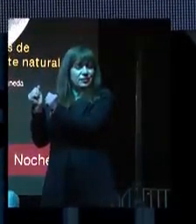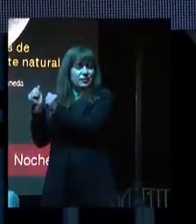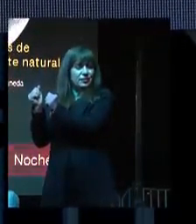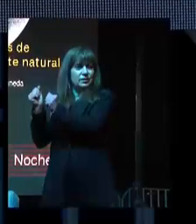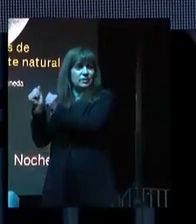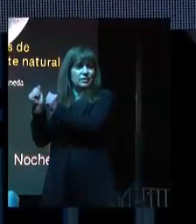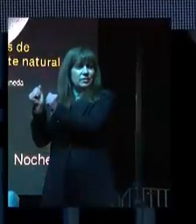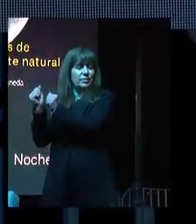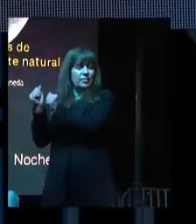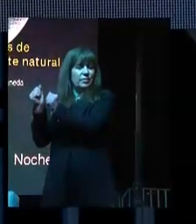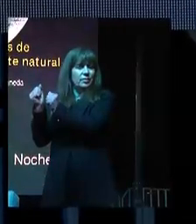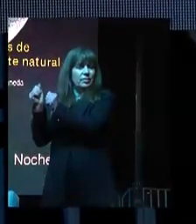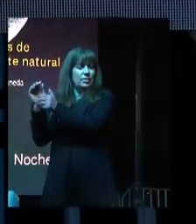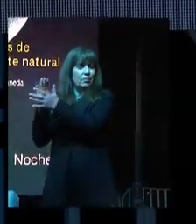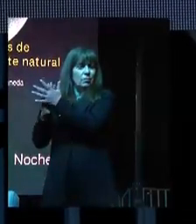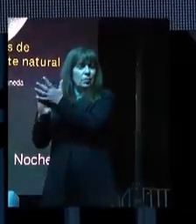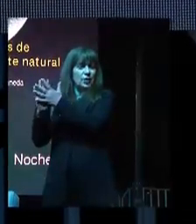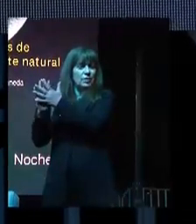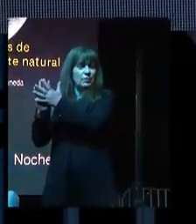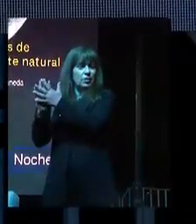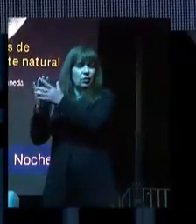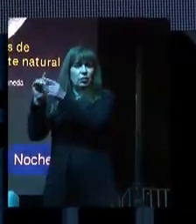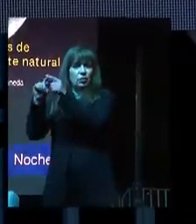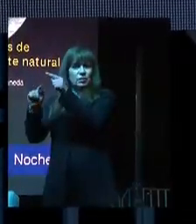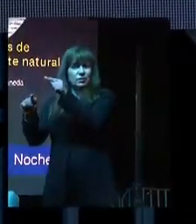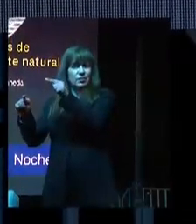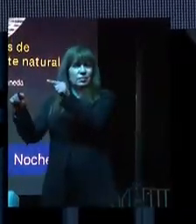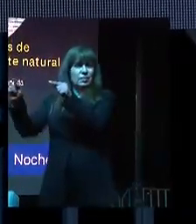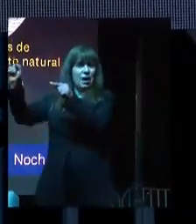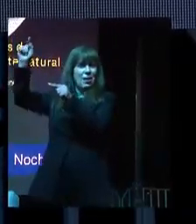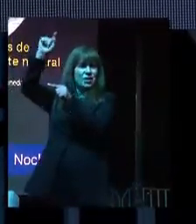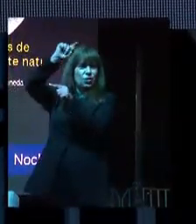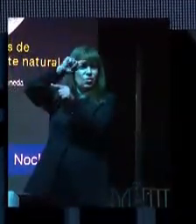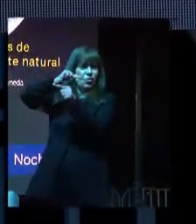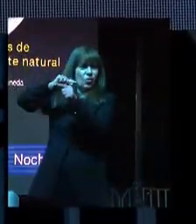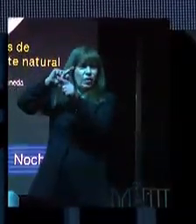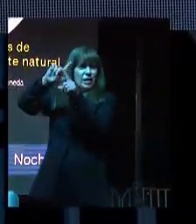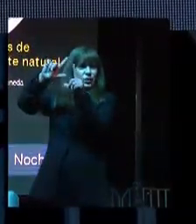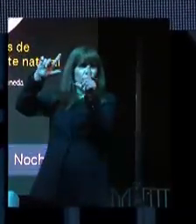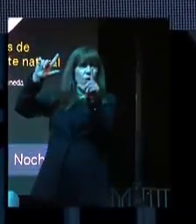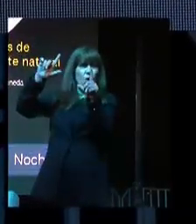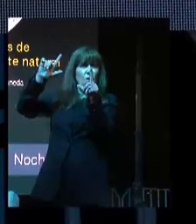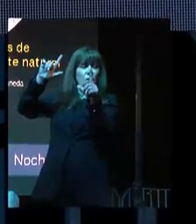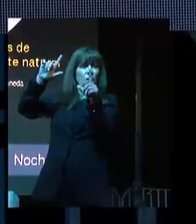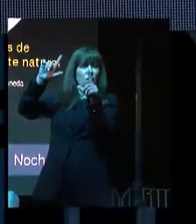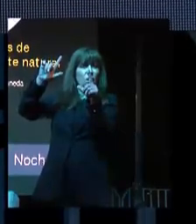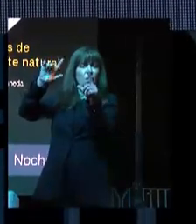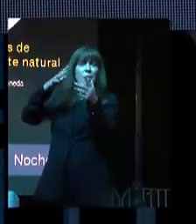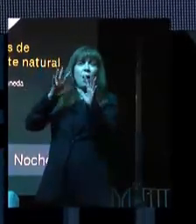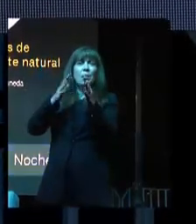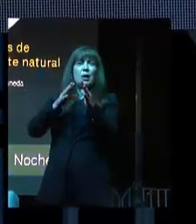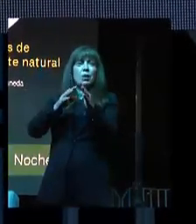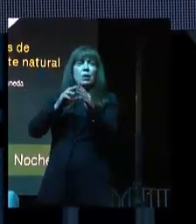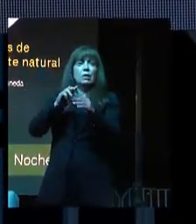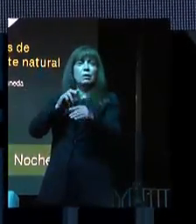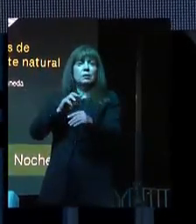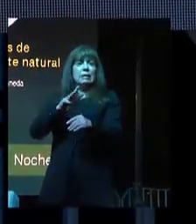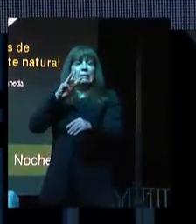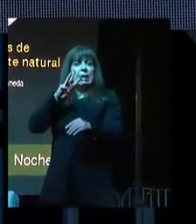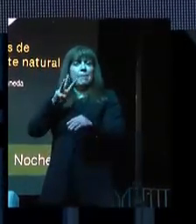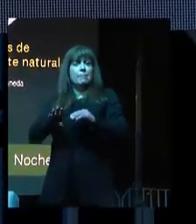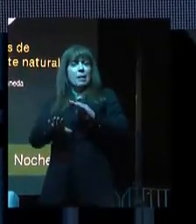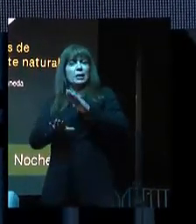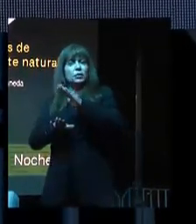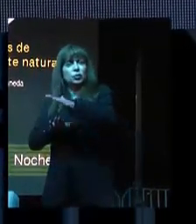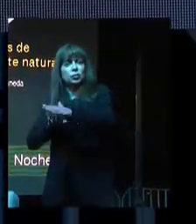Es decir, si uno tomara el tamaño del Sol, está como a tres pasos de estar en